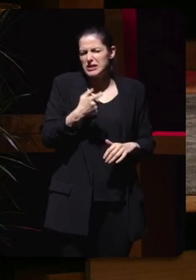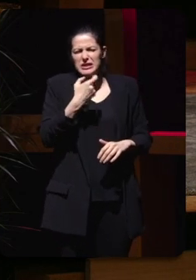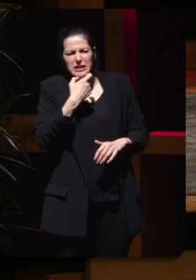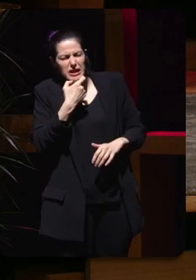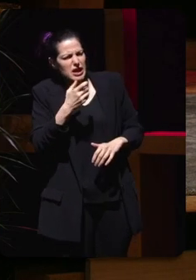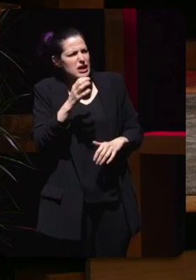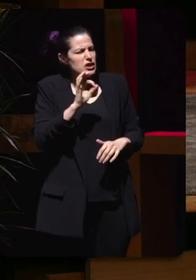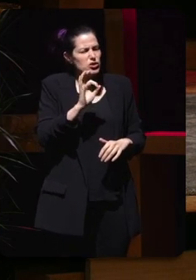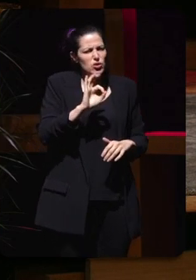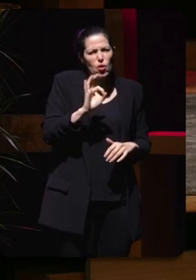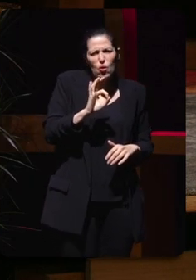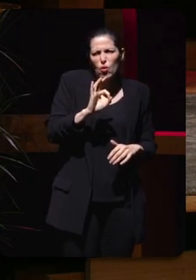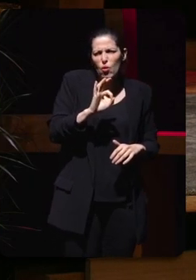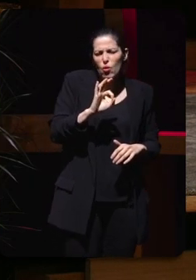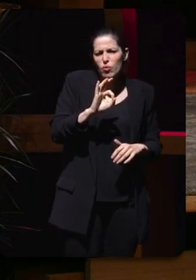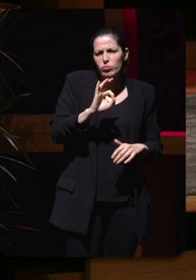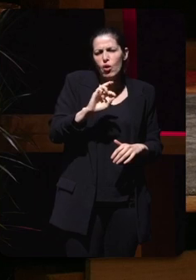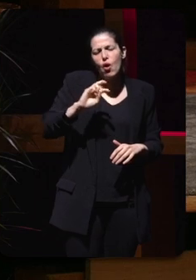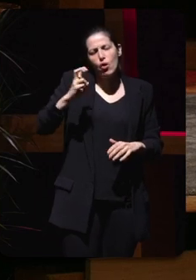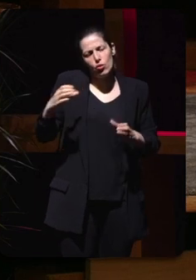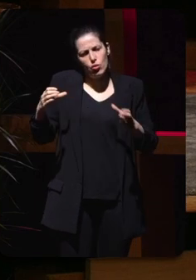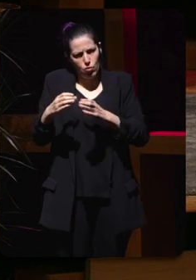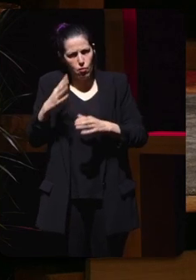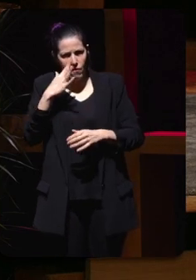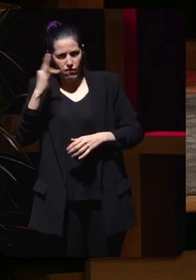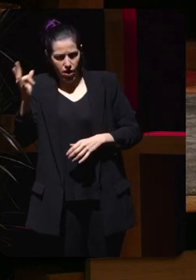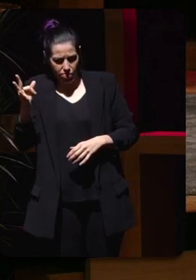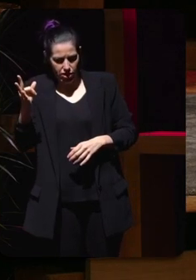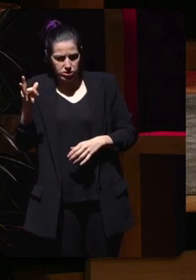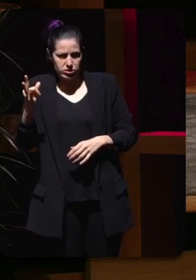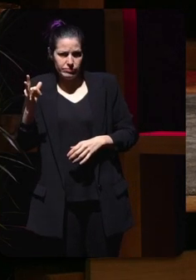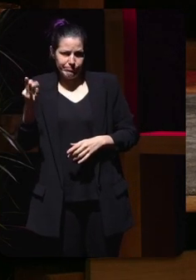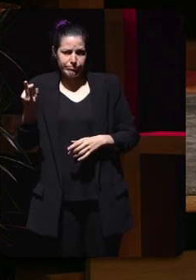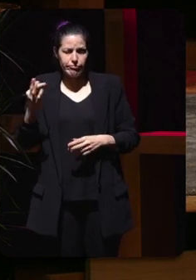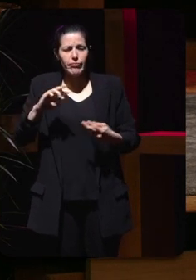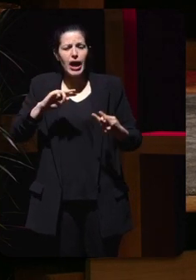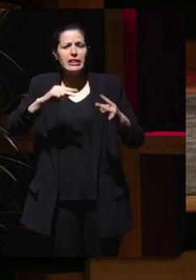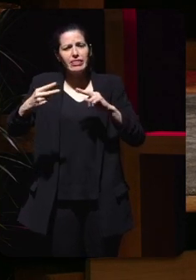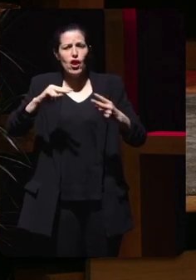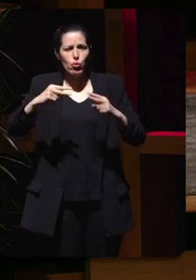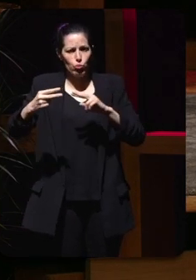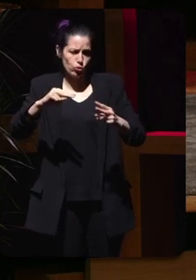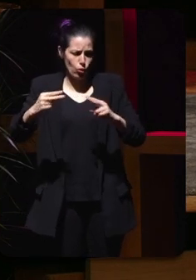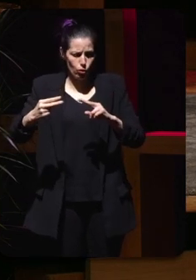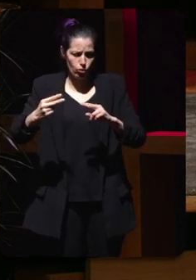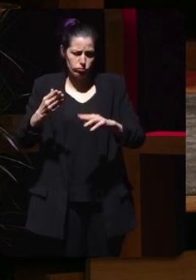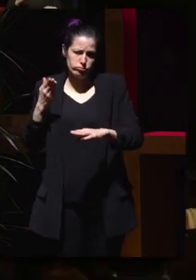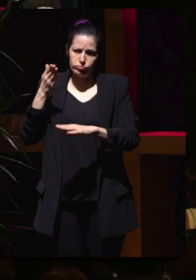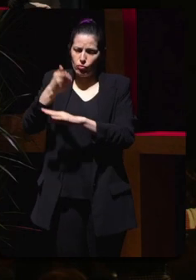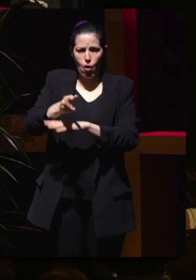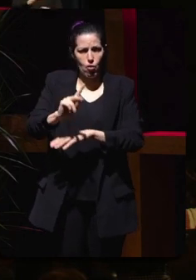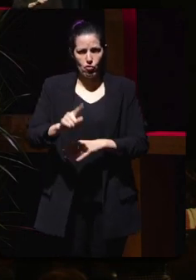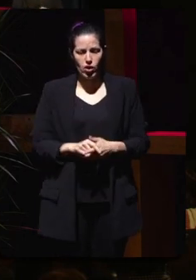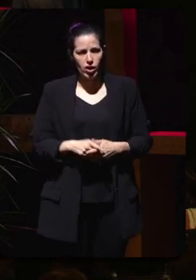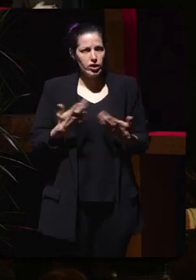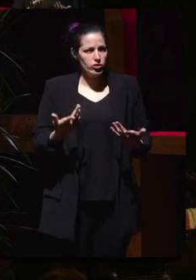en inglés, y otro en francés, y resulta que el traductor que tenían no fue, ¿no? Que tenían un traductor de ambos. Y entonces dijeron,